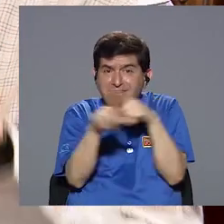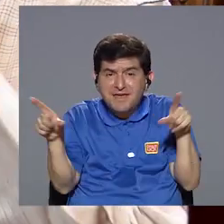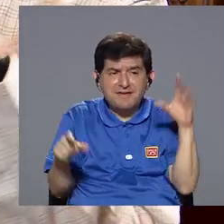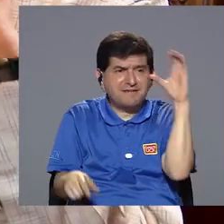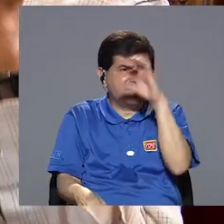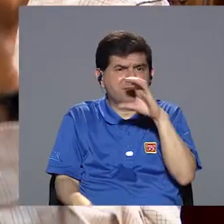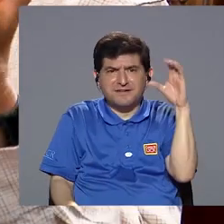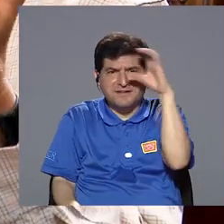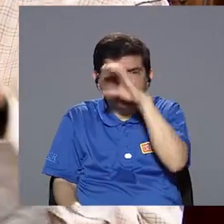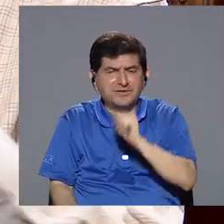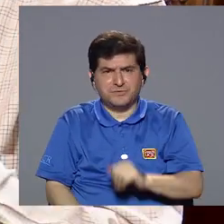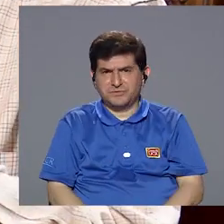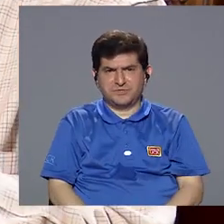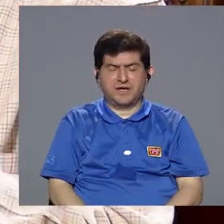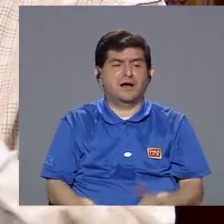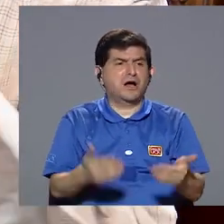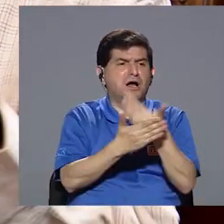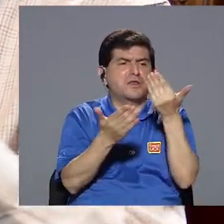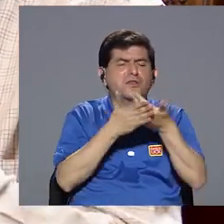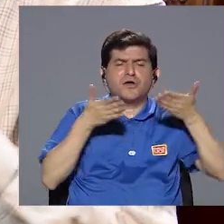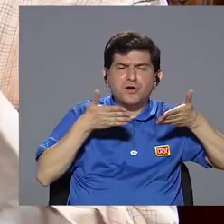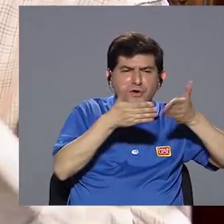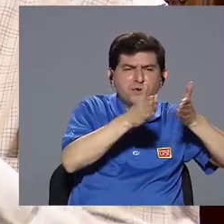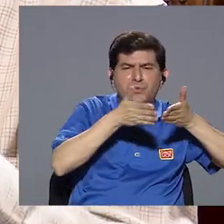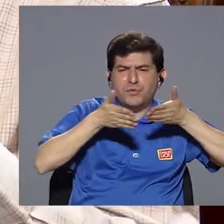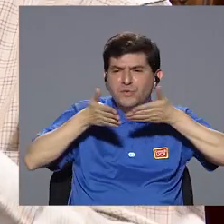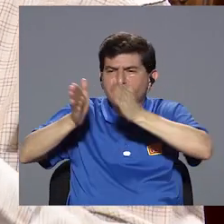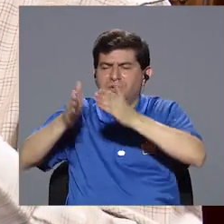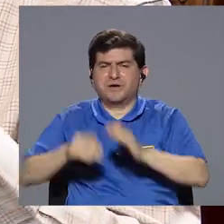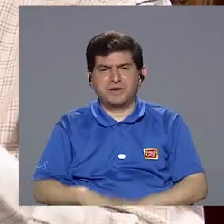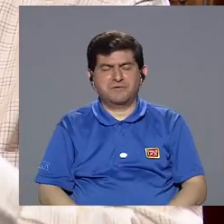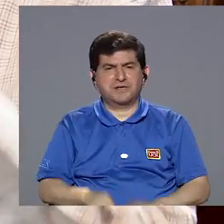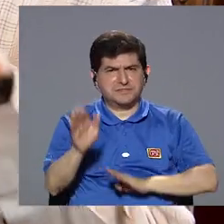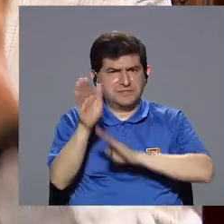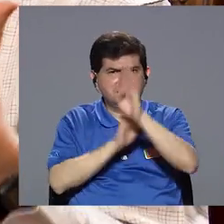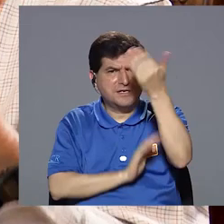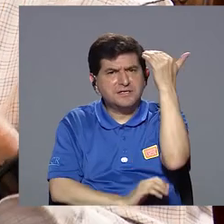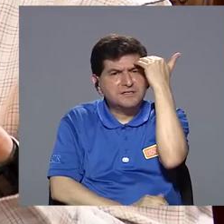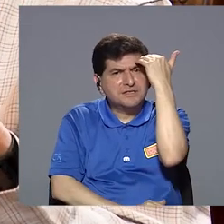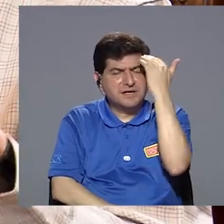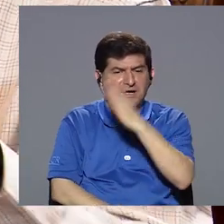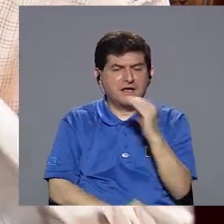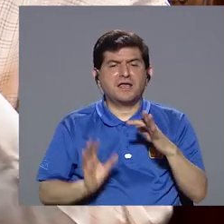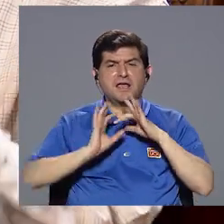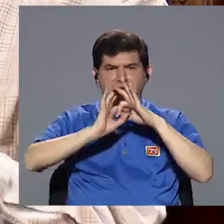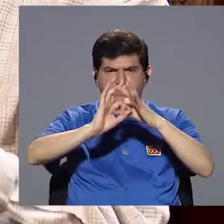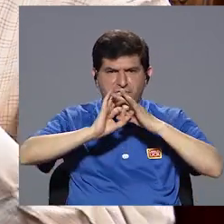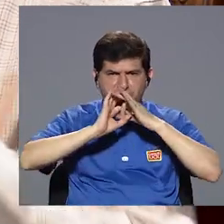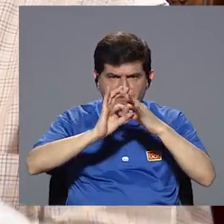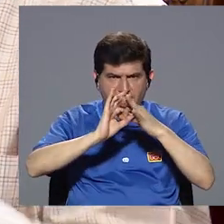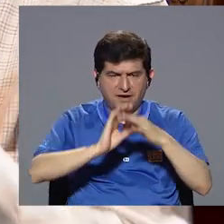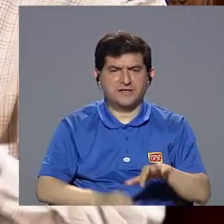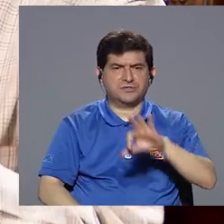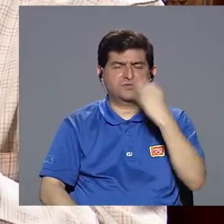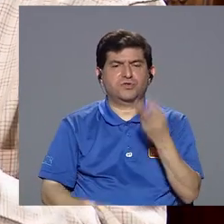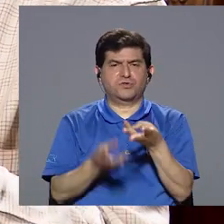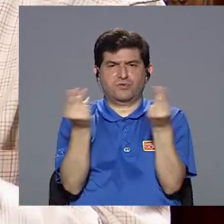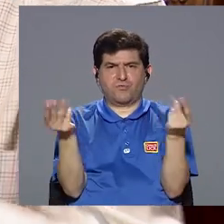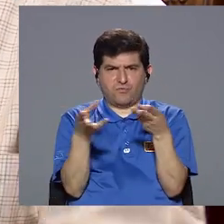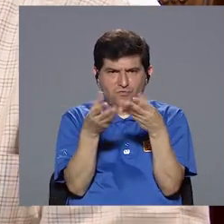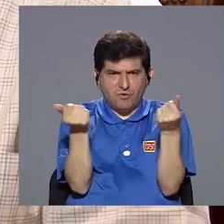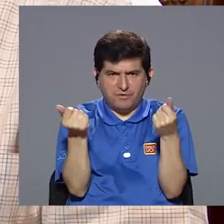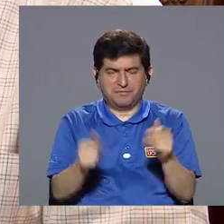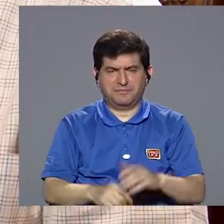de búsqueda de nuevas rutas y avenidas para desarrollar el conocimiento y para relacionarnos de una manera más